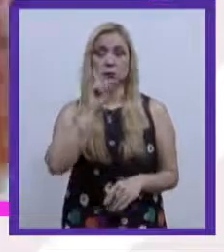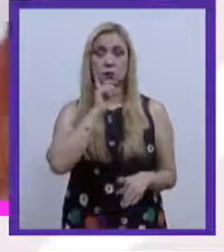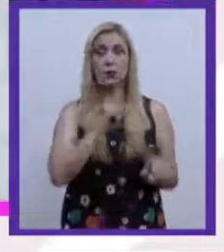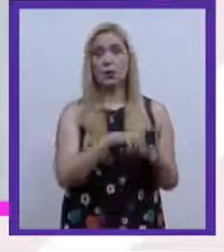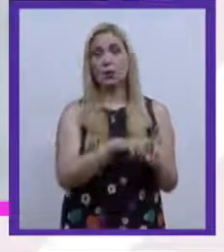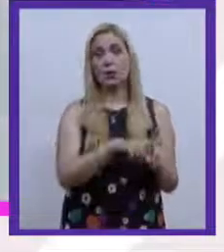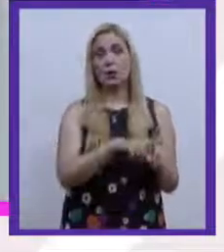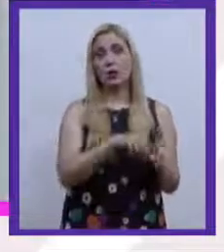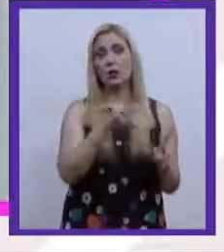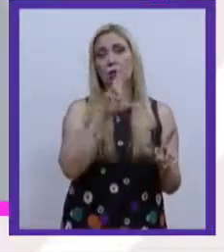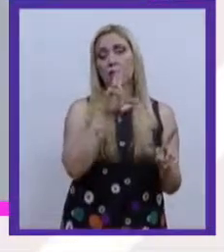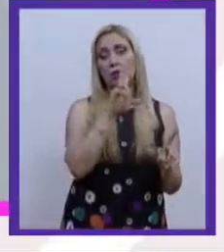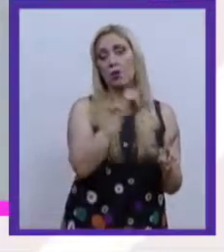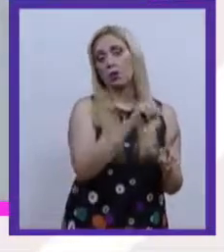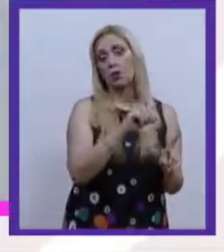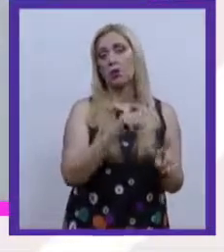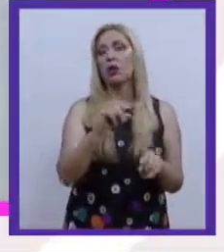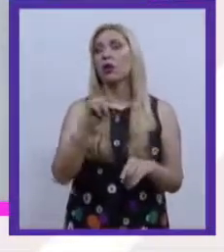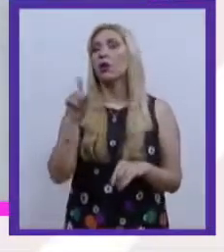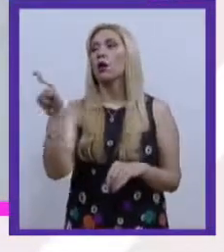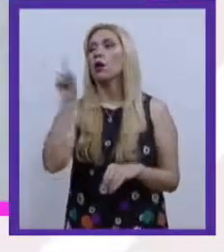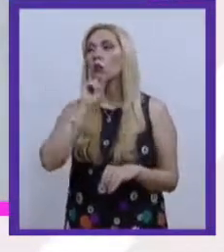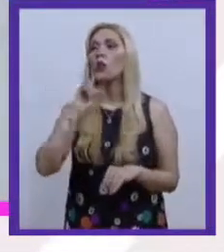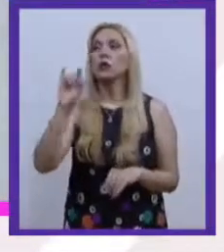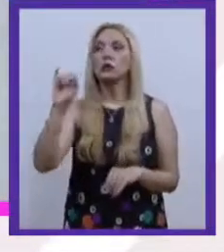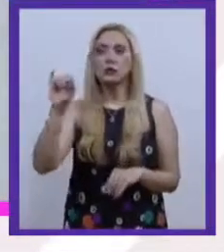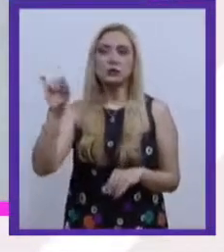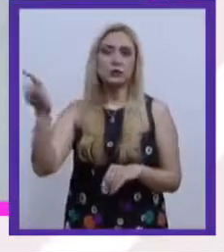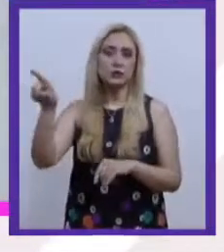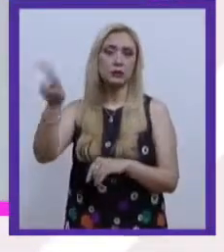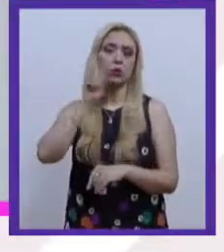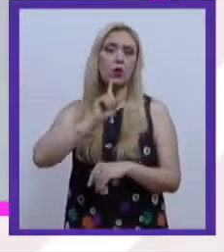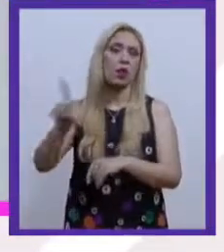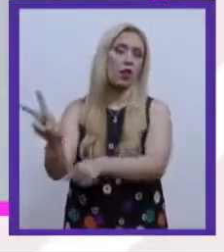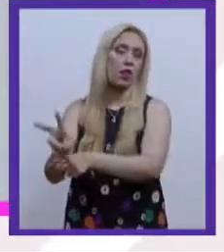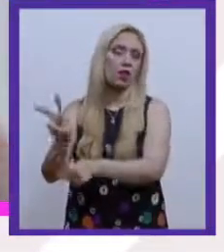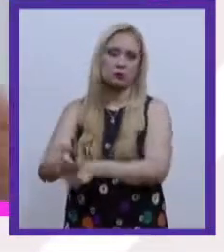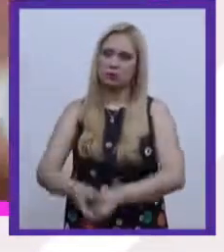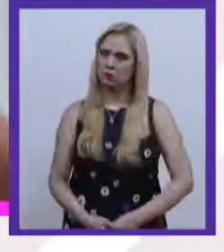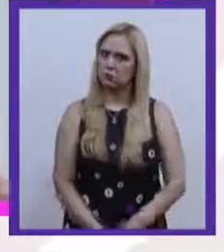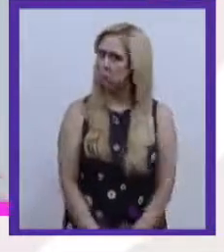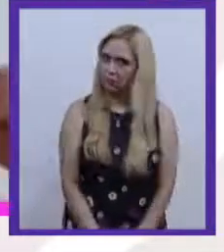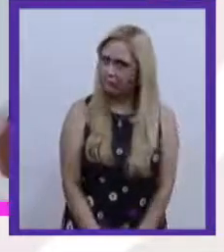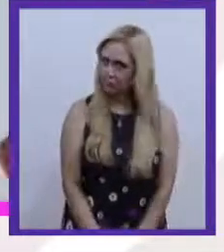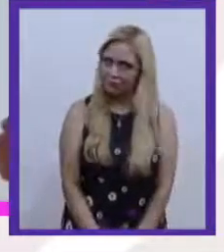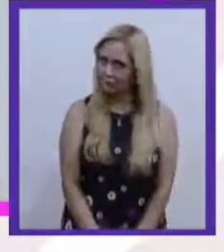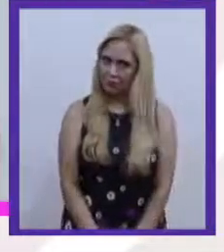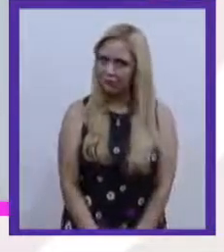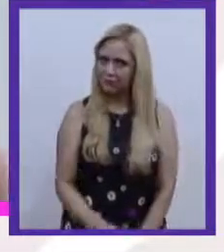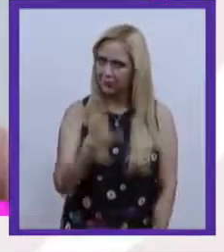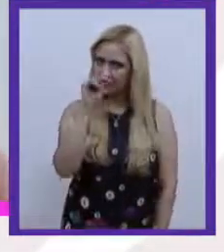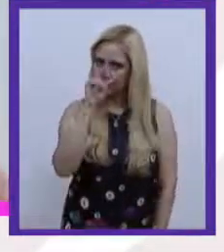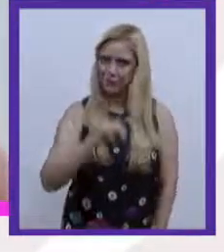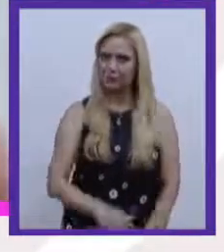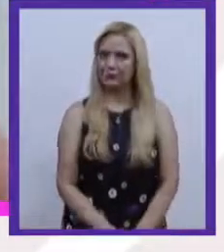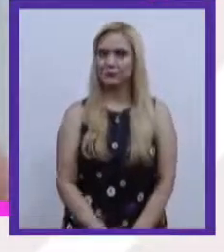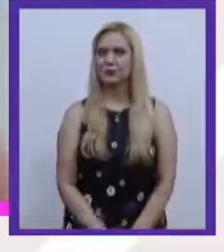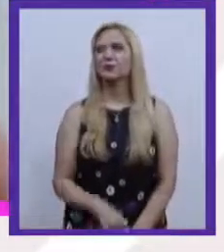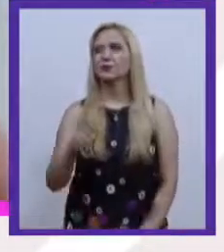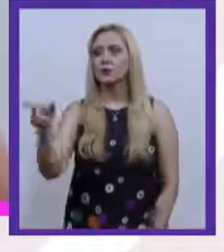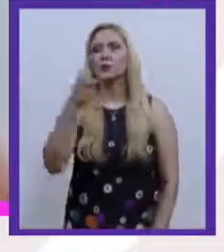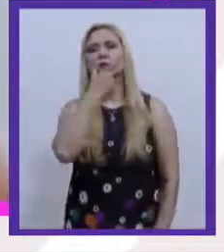no, y los hombres sí tienen una mujer en su casa cuidando a sus niños. No, no lo asumimos. aunque tengan esa ama de casa, ellos